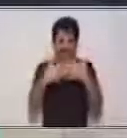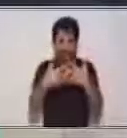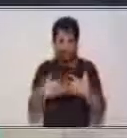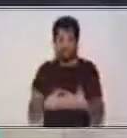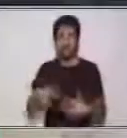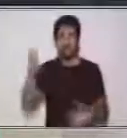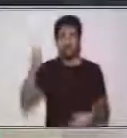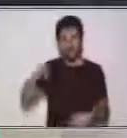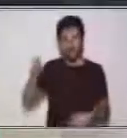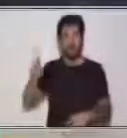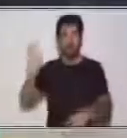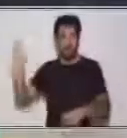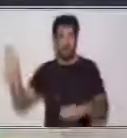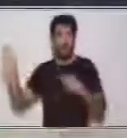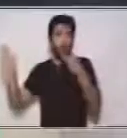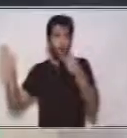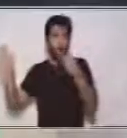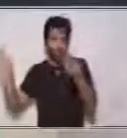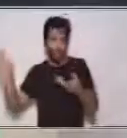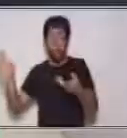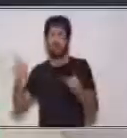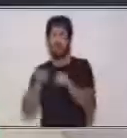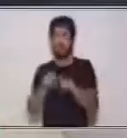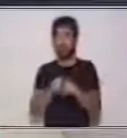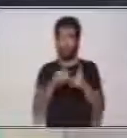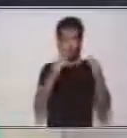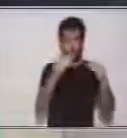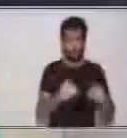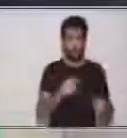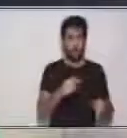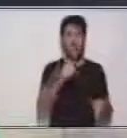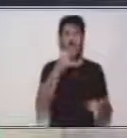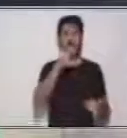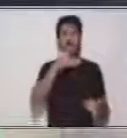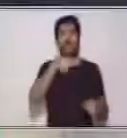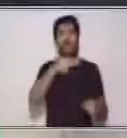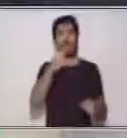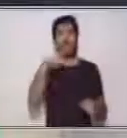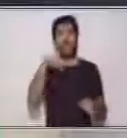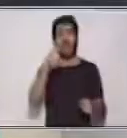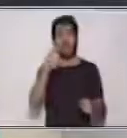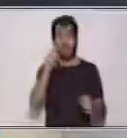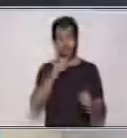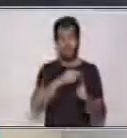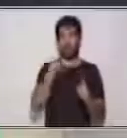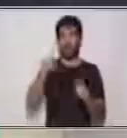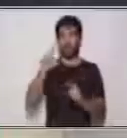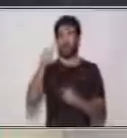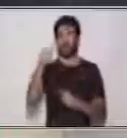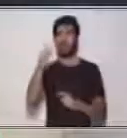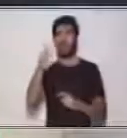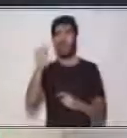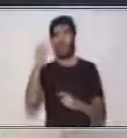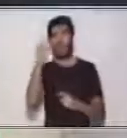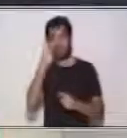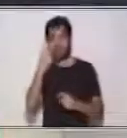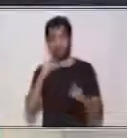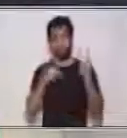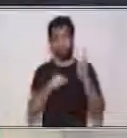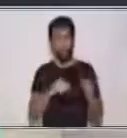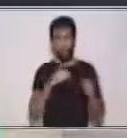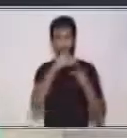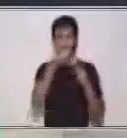ejemplo siguiente, Alejandra y Carlos están en casa. Aunque hayan dos núcleos en el sujeto que